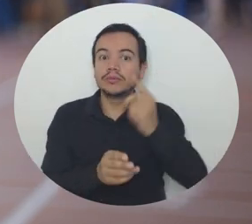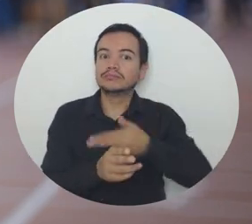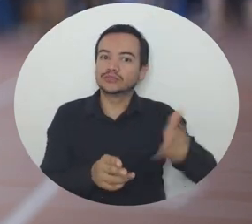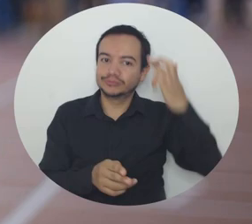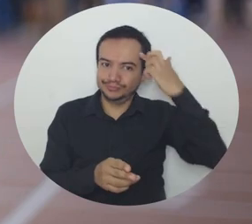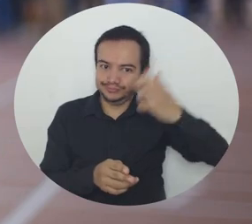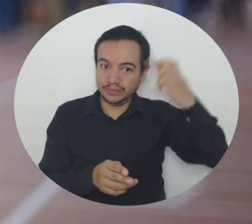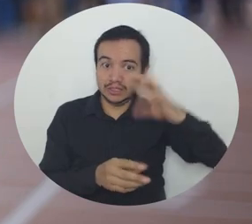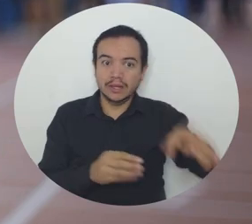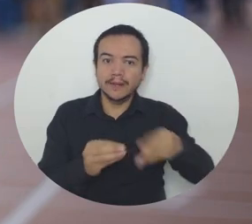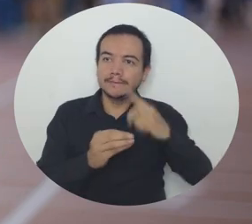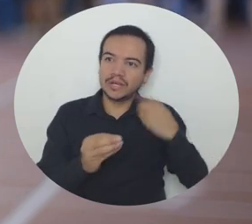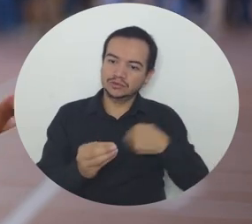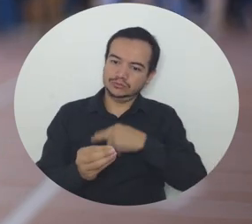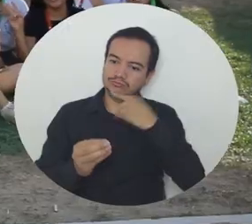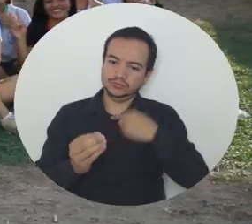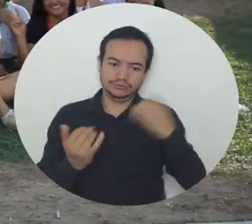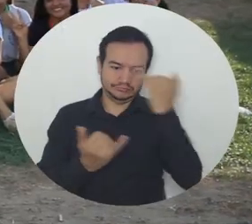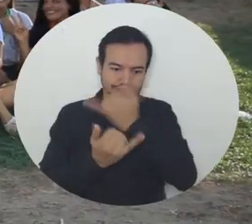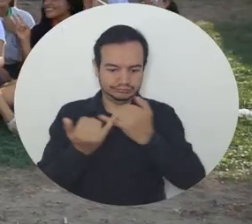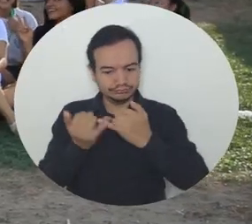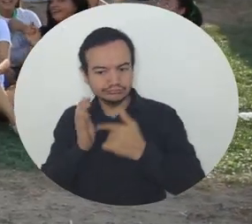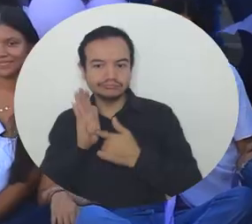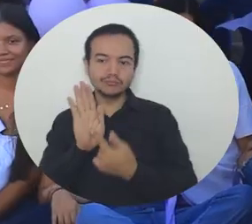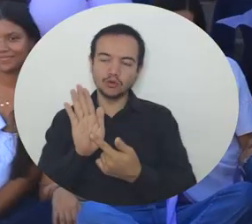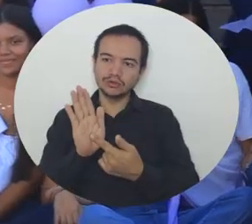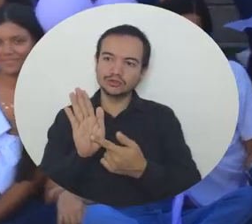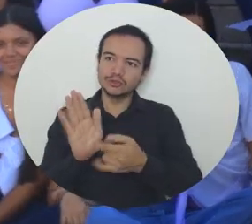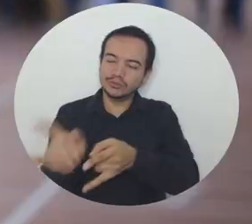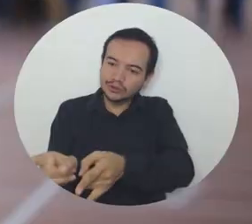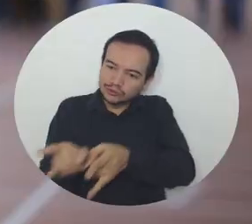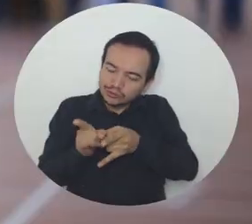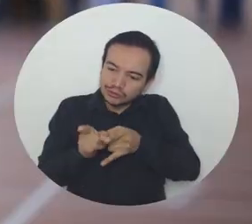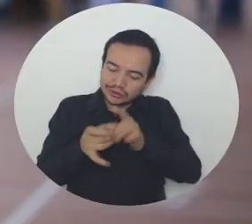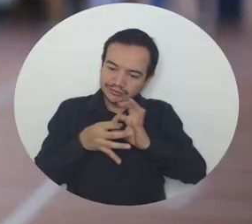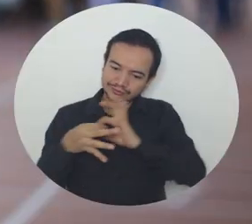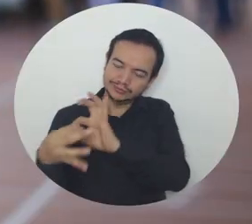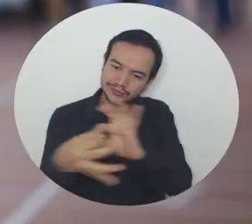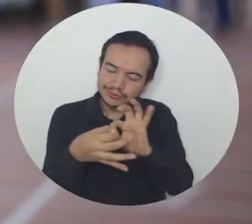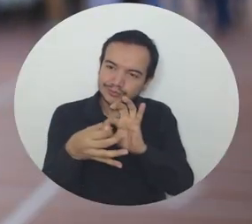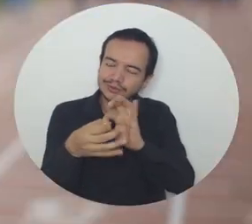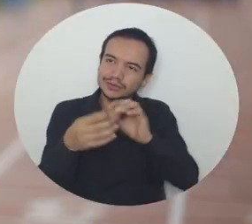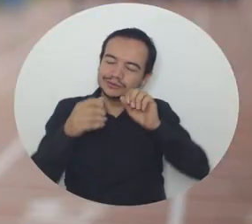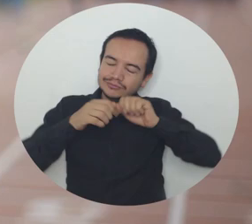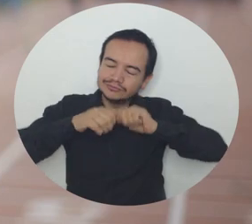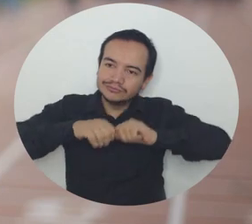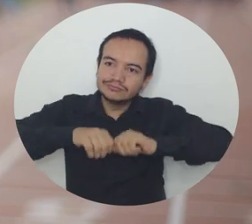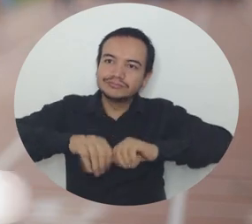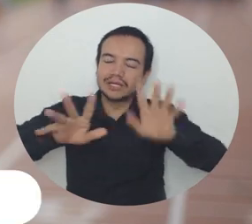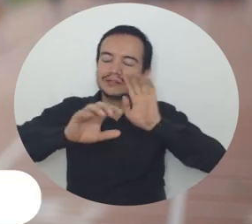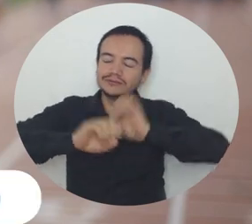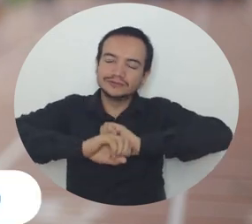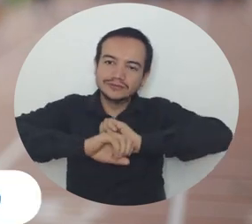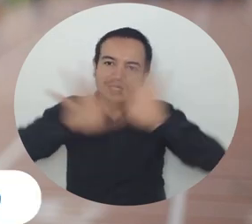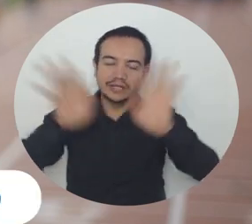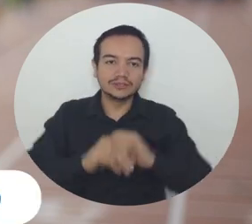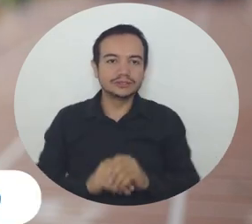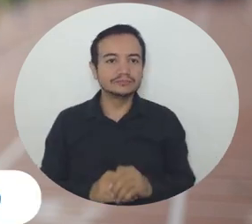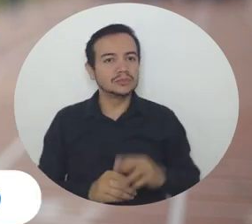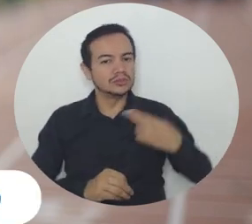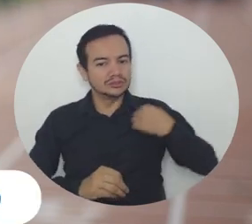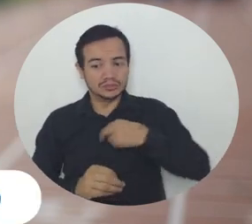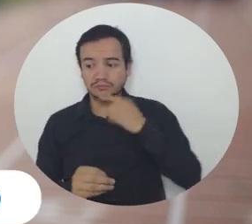sino también para integrarnos y darnos a conocer como unión, como empatía, como luz, como esperanza. Ir de ese cuidado a